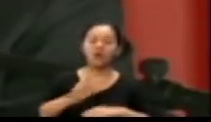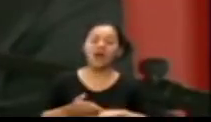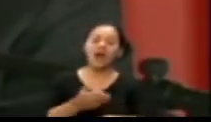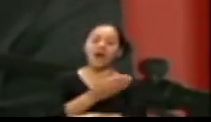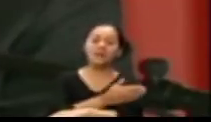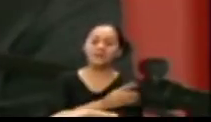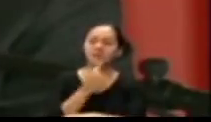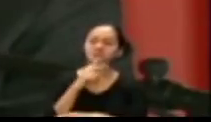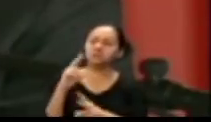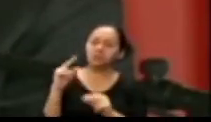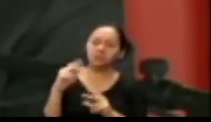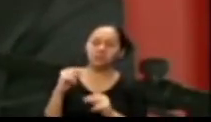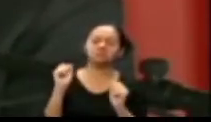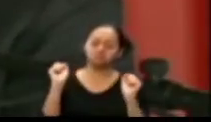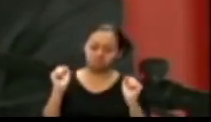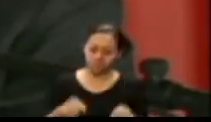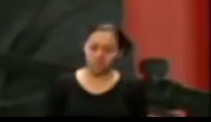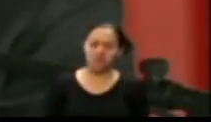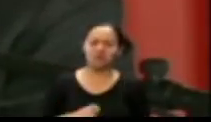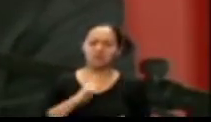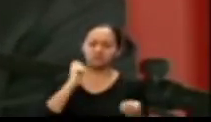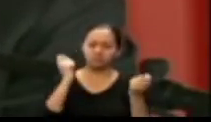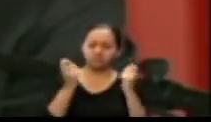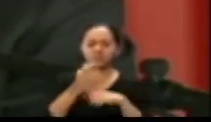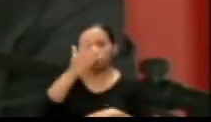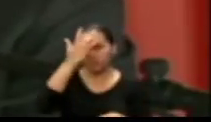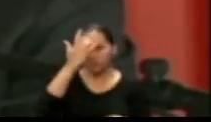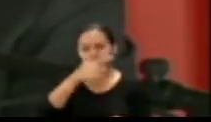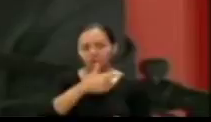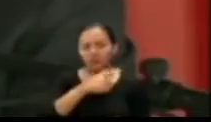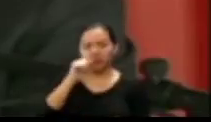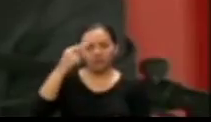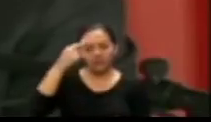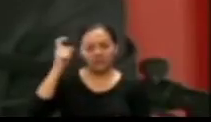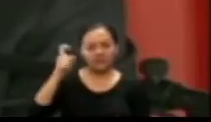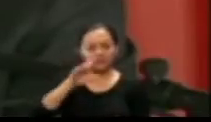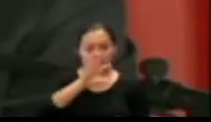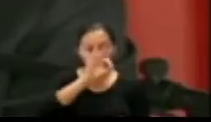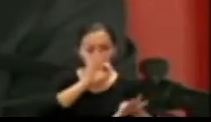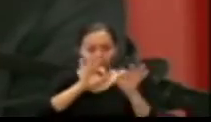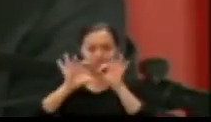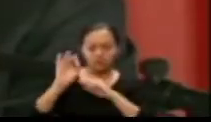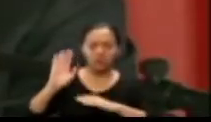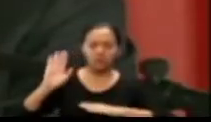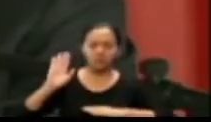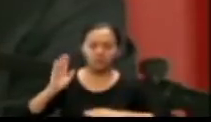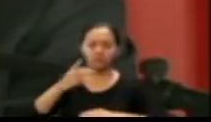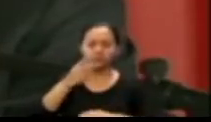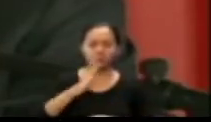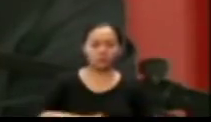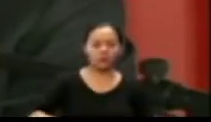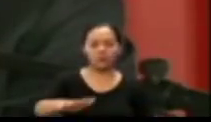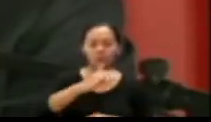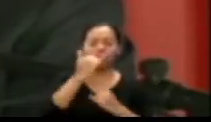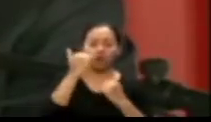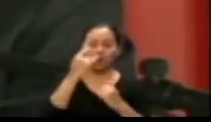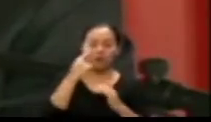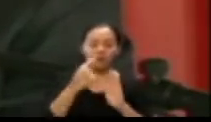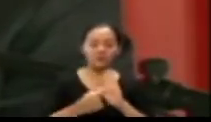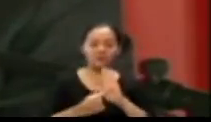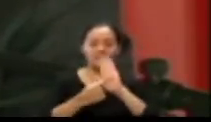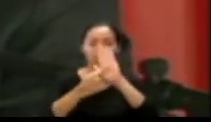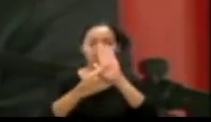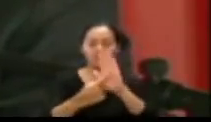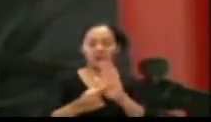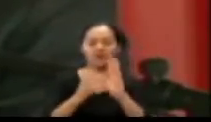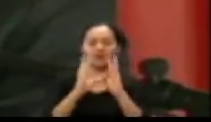gobierno interpreta e identifica estos compromisos con el país y con su gente. Por ello, les invitamos a ver un video sobre este